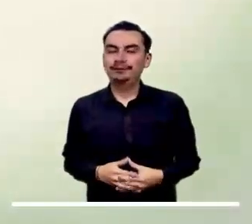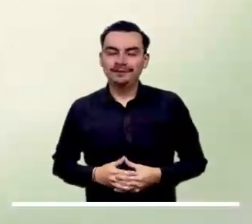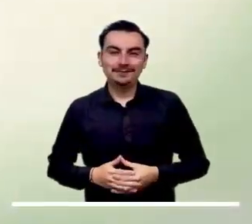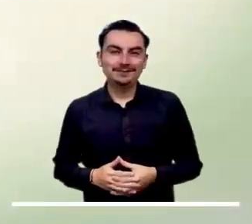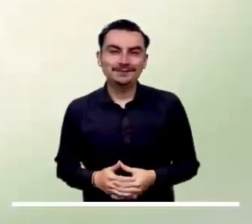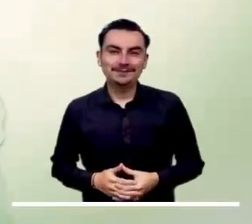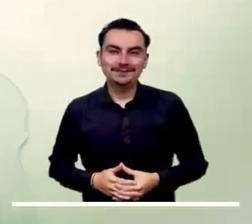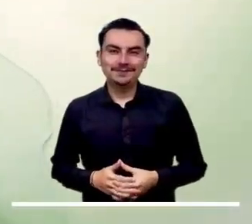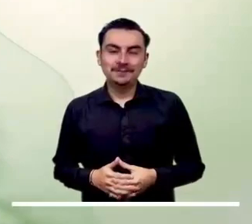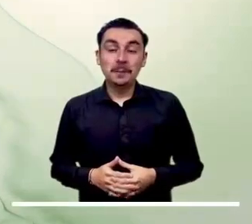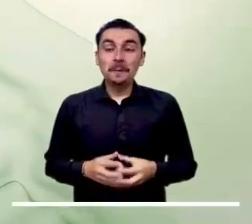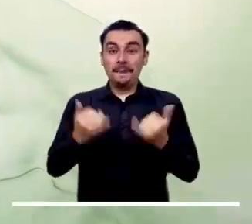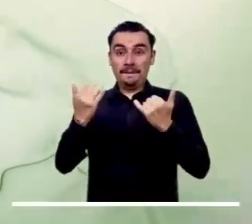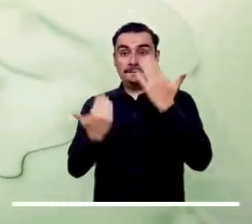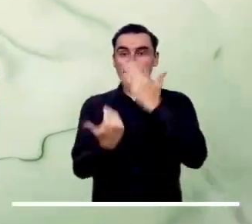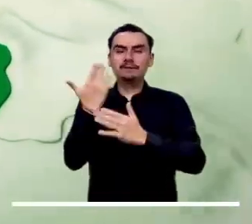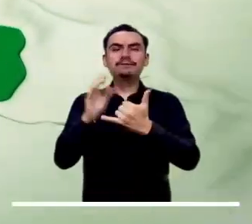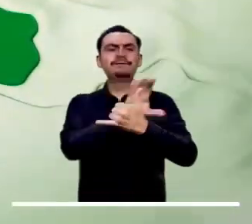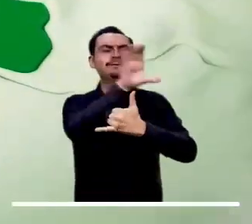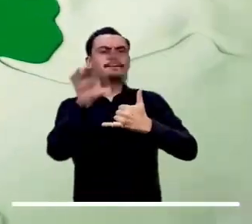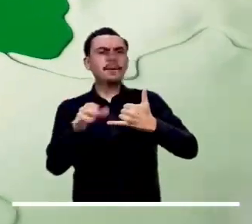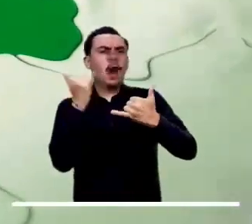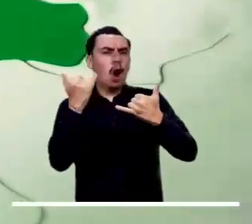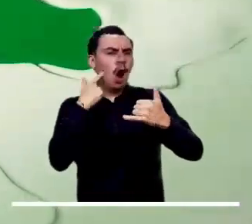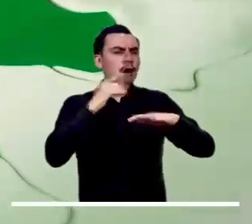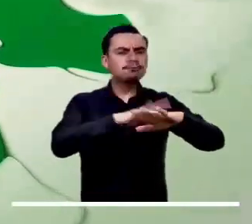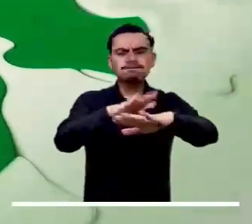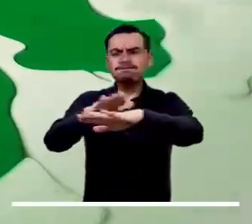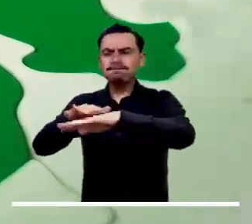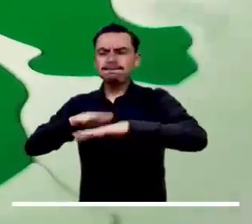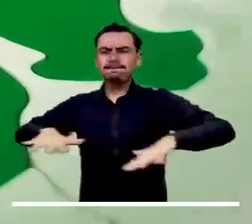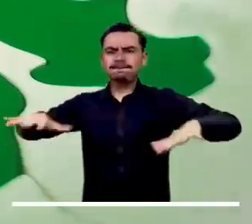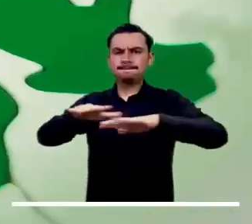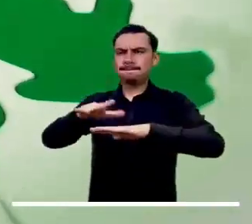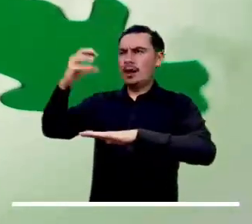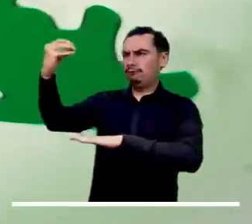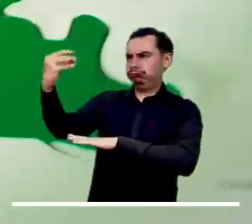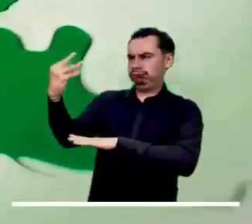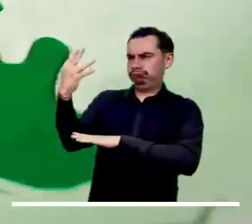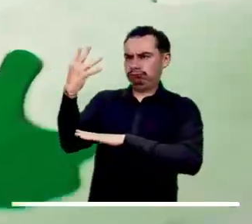mayor nubosidad, por lo que no se descartan lloviznas esporádicas.